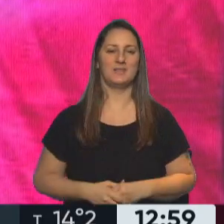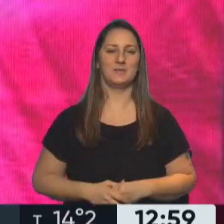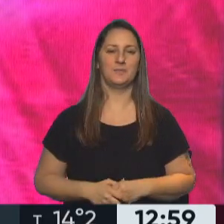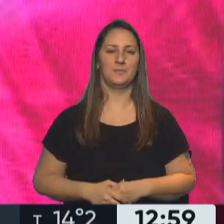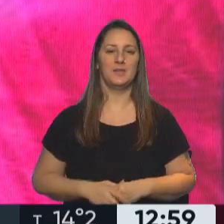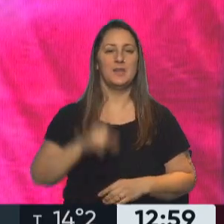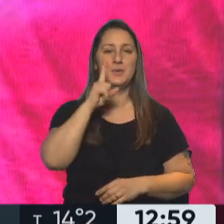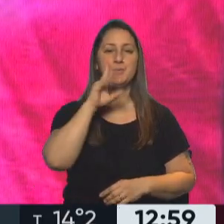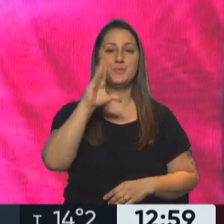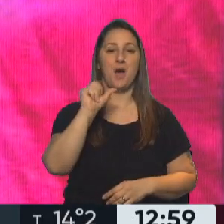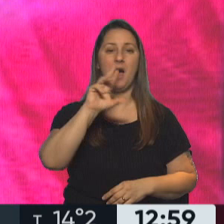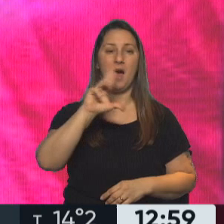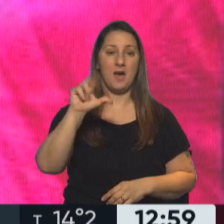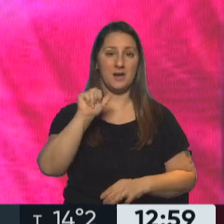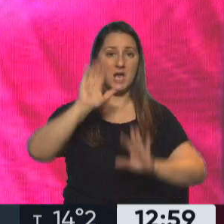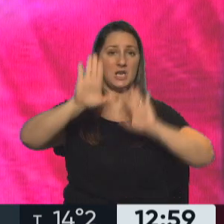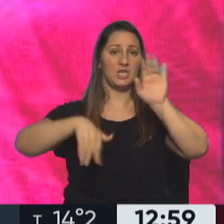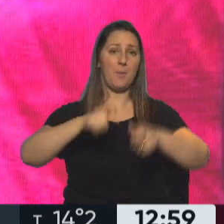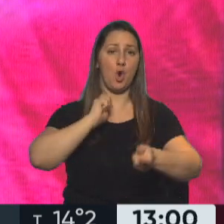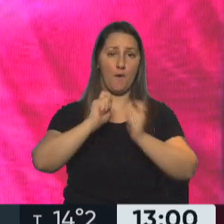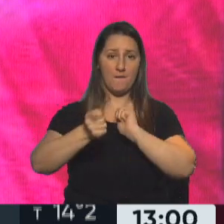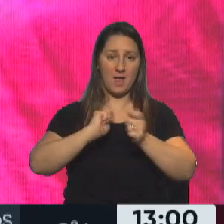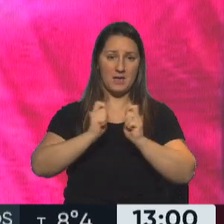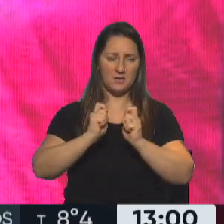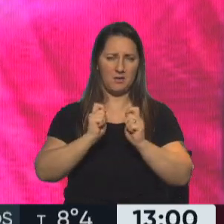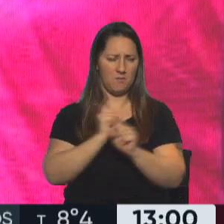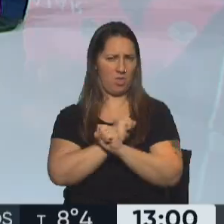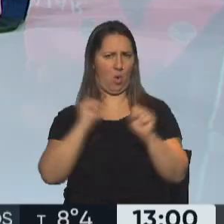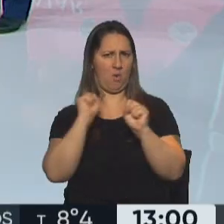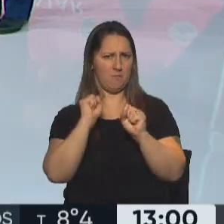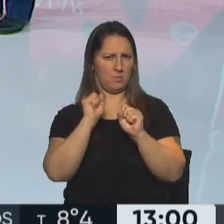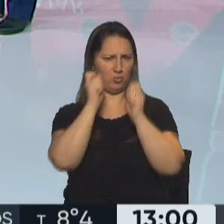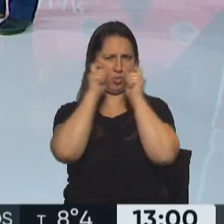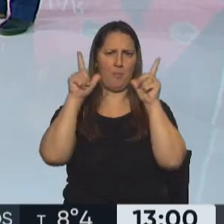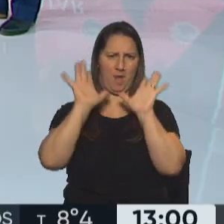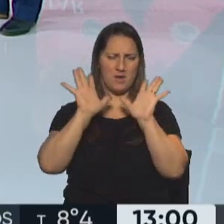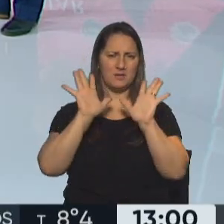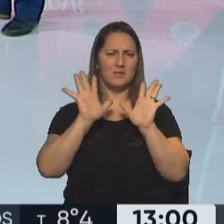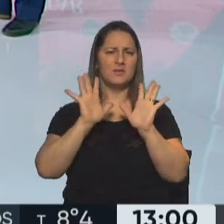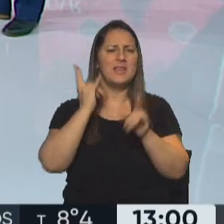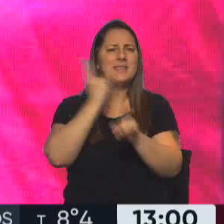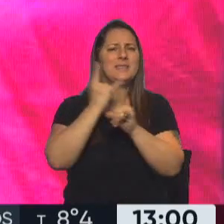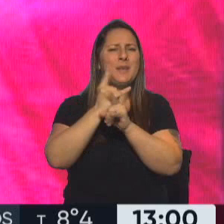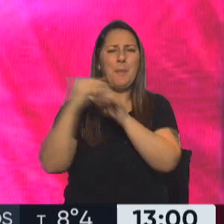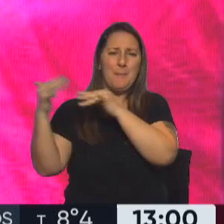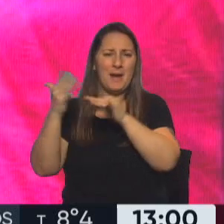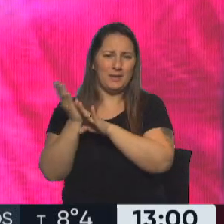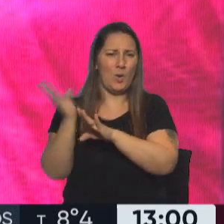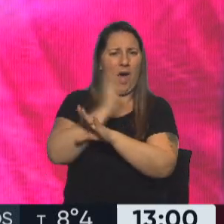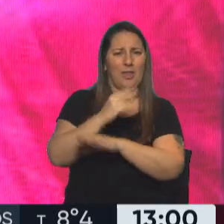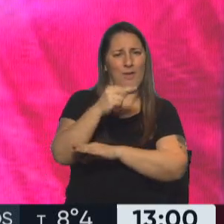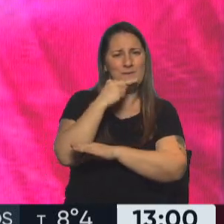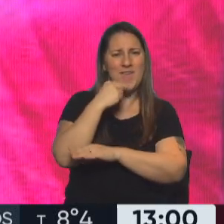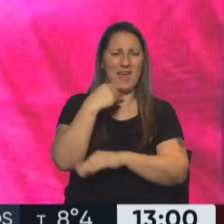con Ibarra con un llamado a conferencia de prensa sorpresivo Generalmente previo los partidos hablan los días viernes no digo Bueno